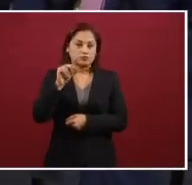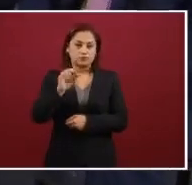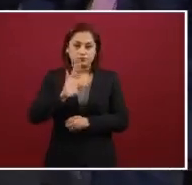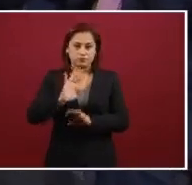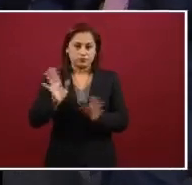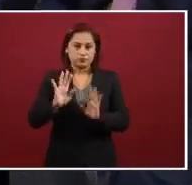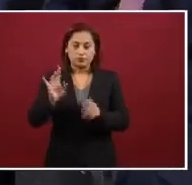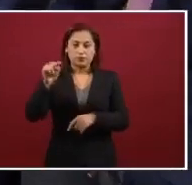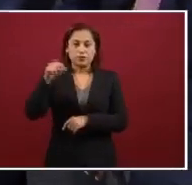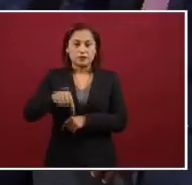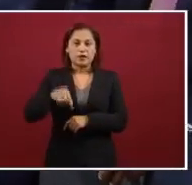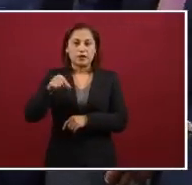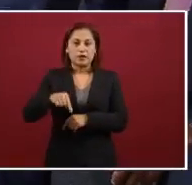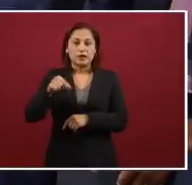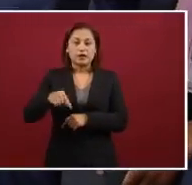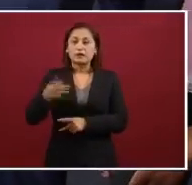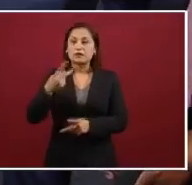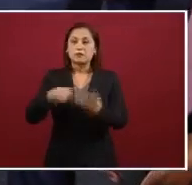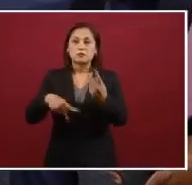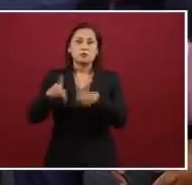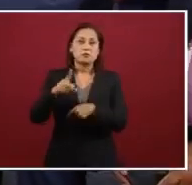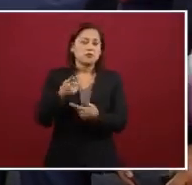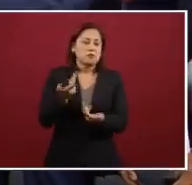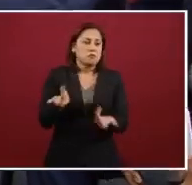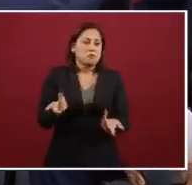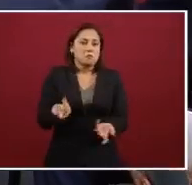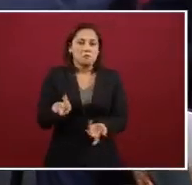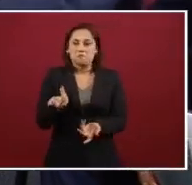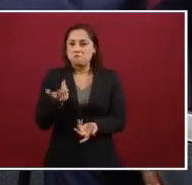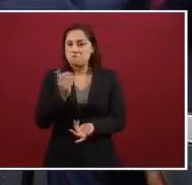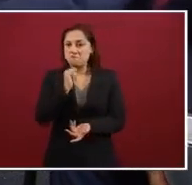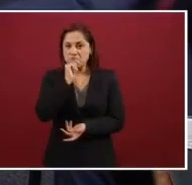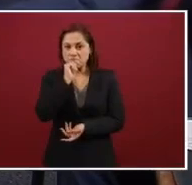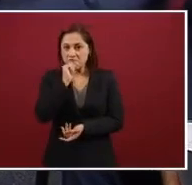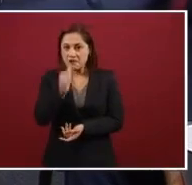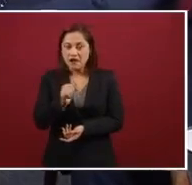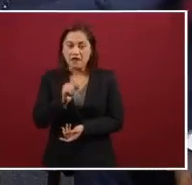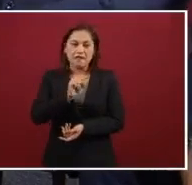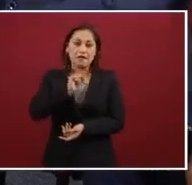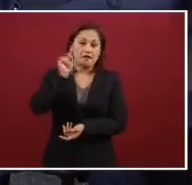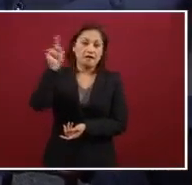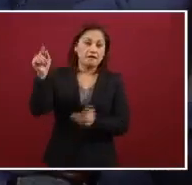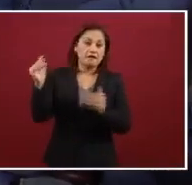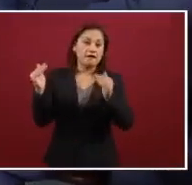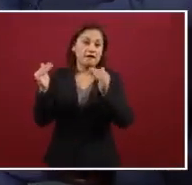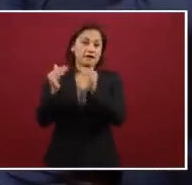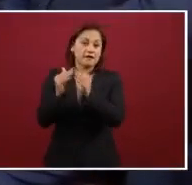prácticamente no se despachaba aquí, todo era en Los Pinos.